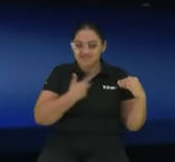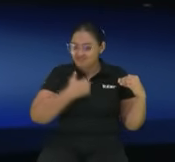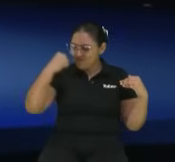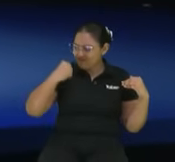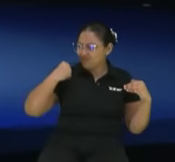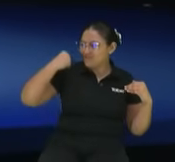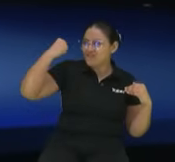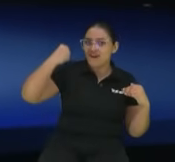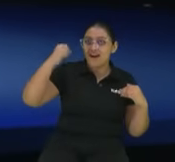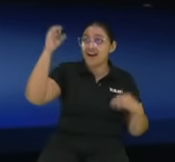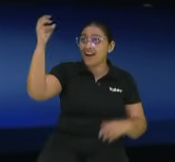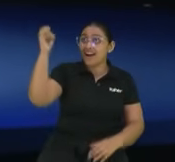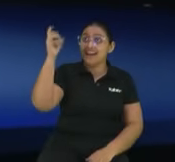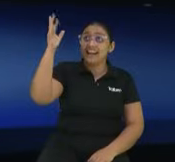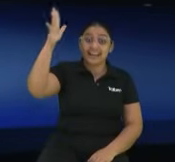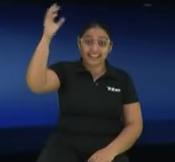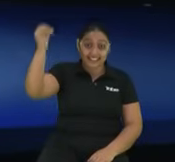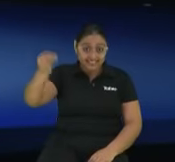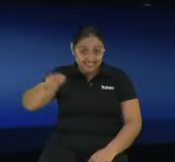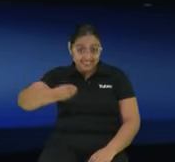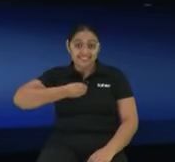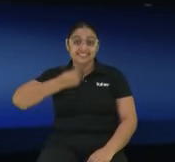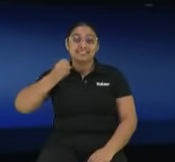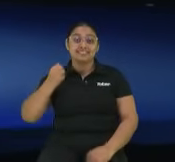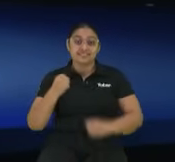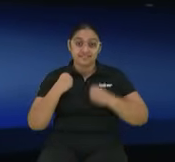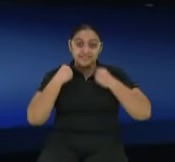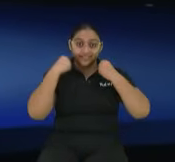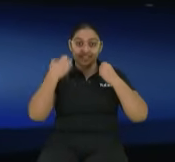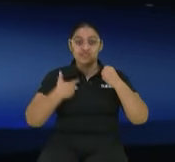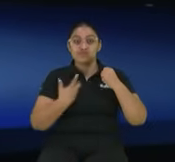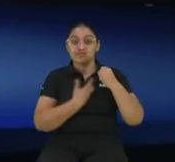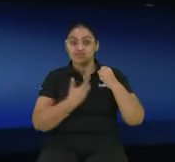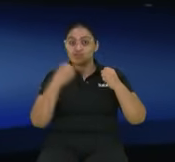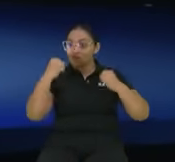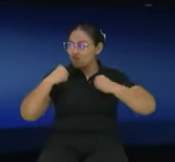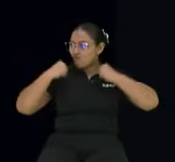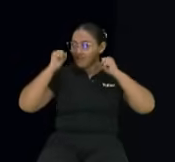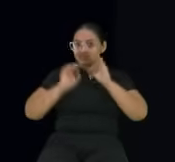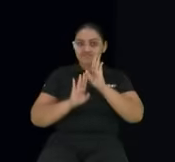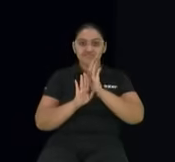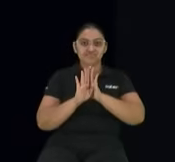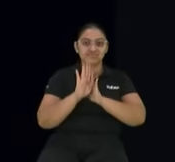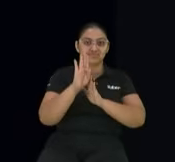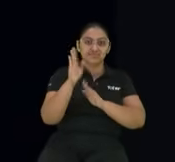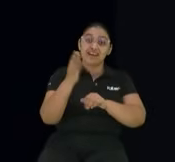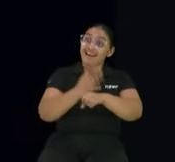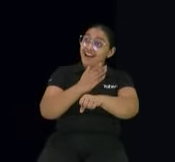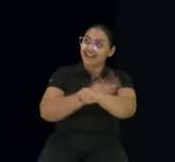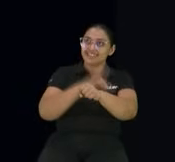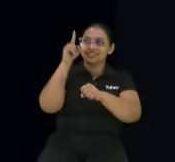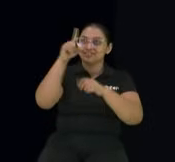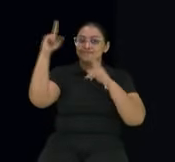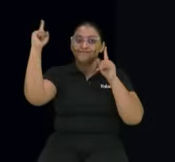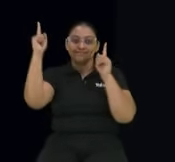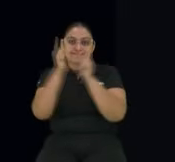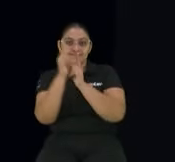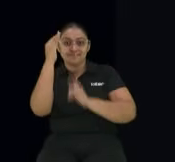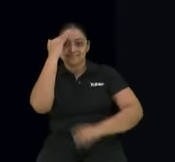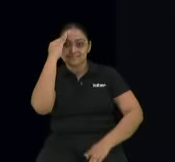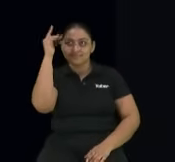fortaleza crece y se desarrolla conociendo a Dios estando seguros de lo que él hace y de lo que él va a